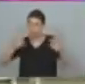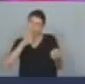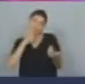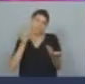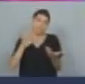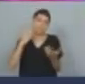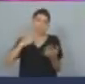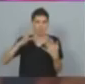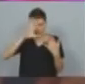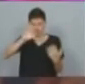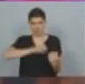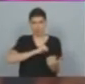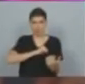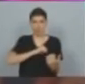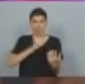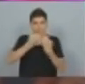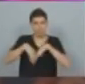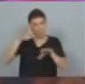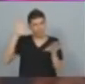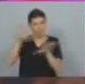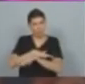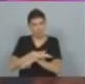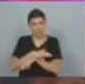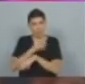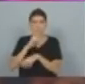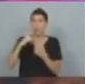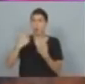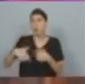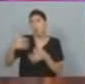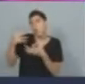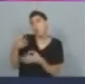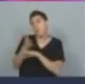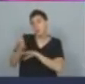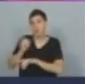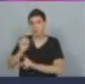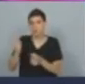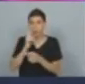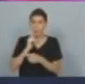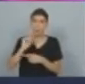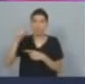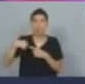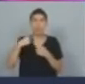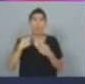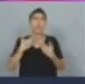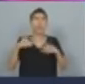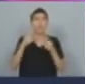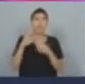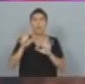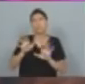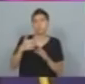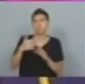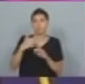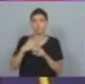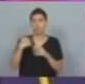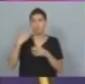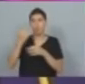una audición, empiecen a equivocarse y no vayan a lo seguro. De nuevo, el cliché de cómo se canta, el cliché de qué es un